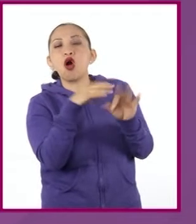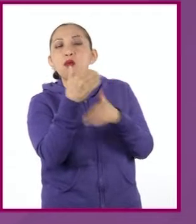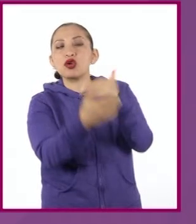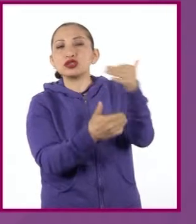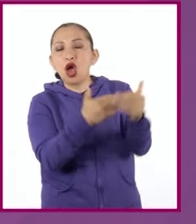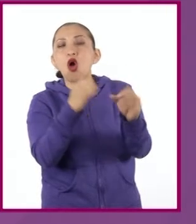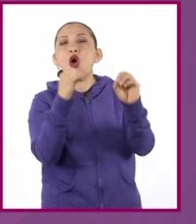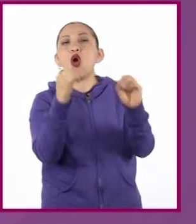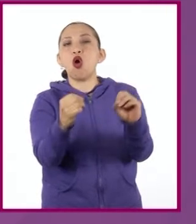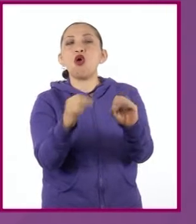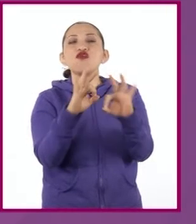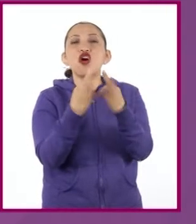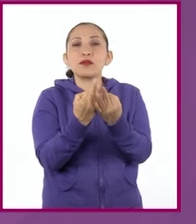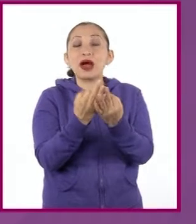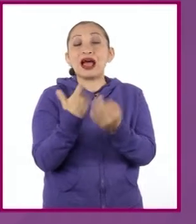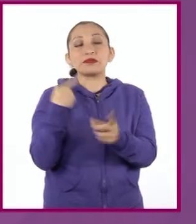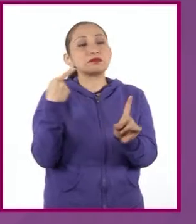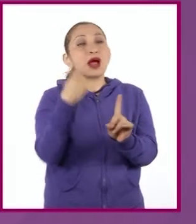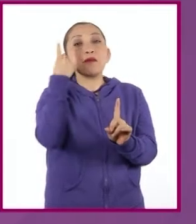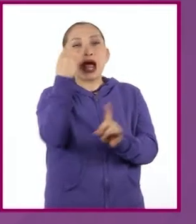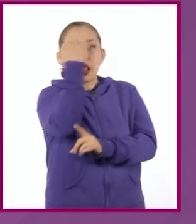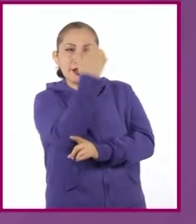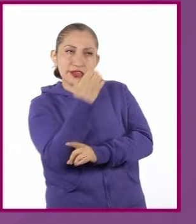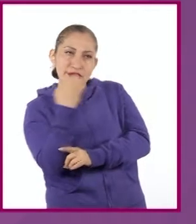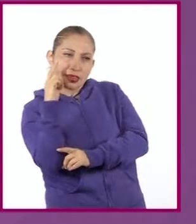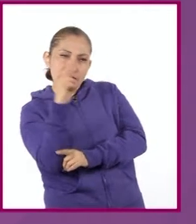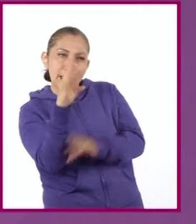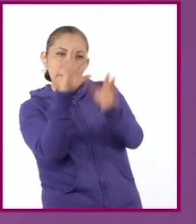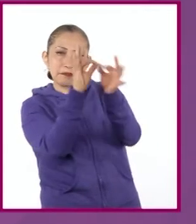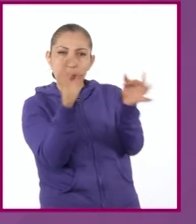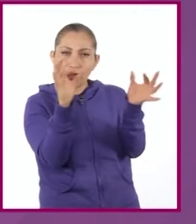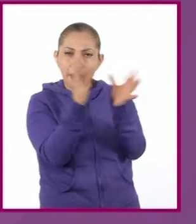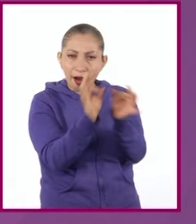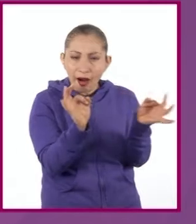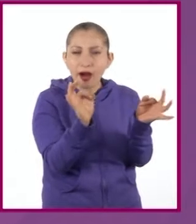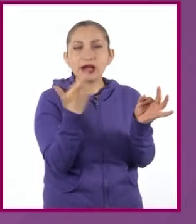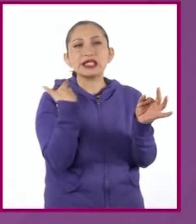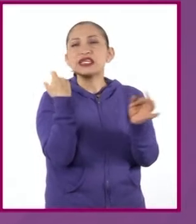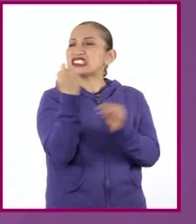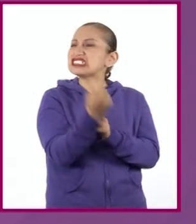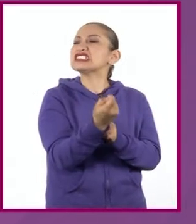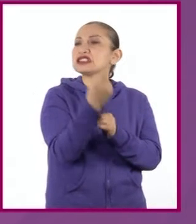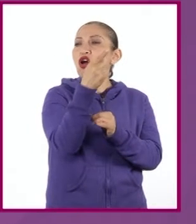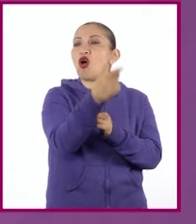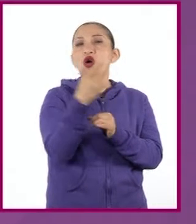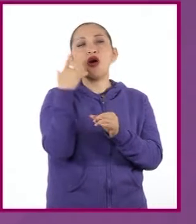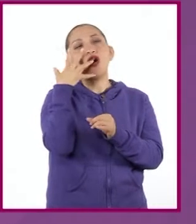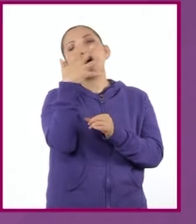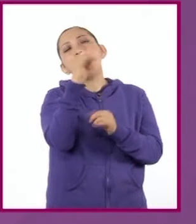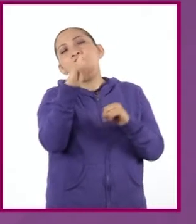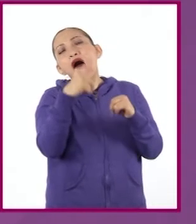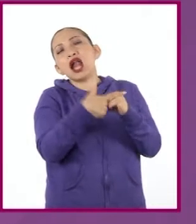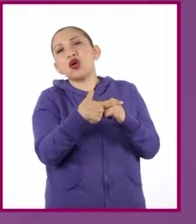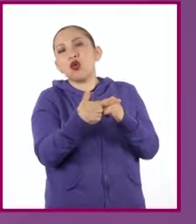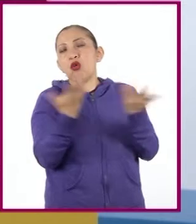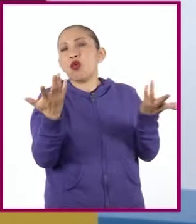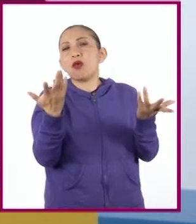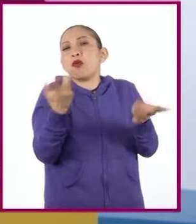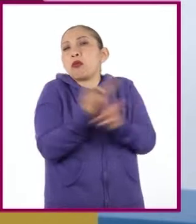científicos, los cuales tienen el fin de analizar, describir, explicar o predecir algún